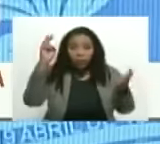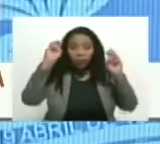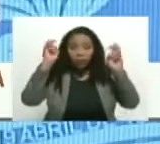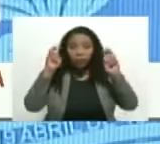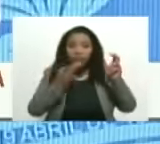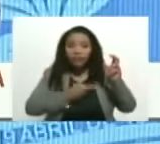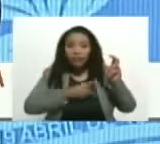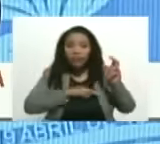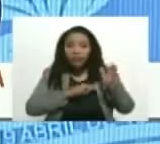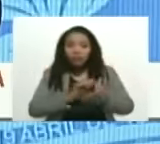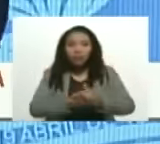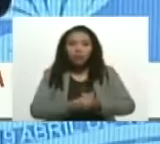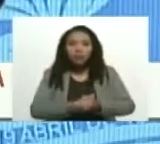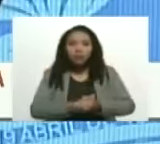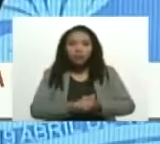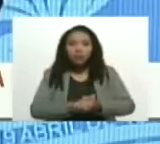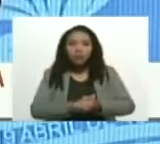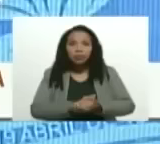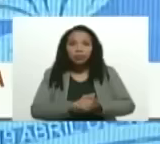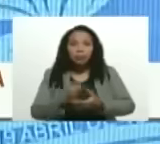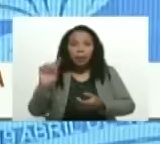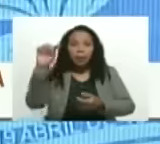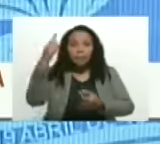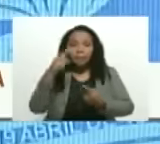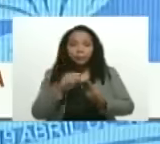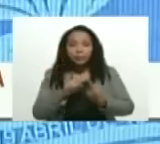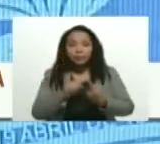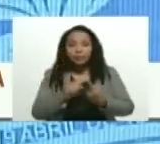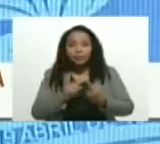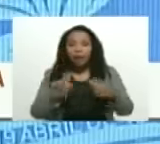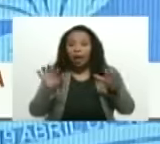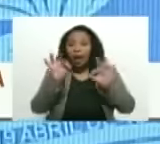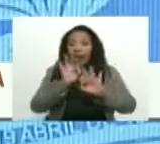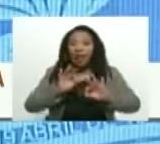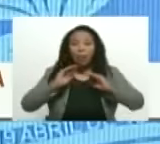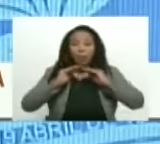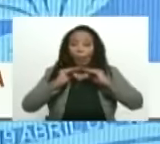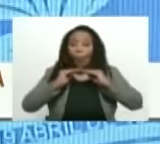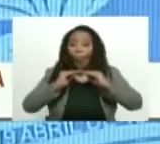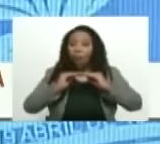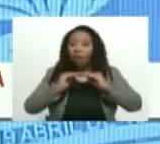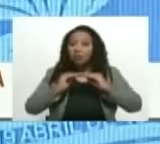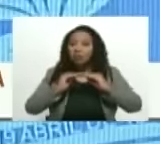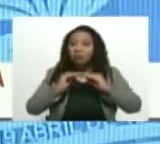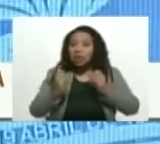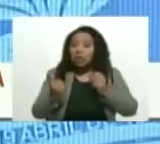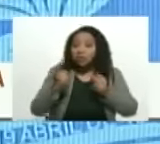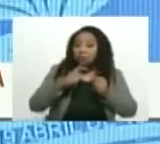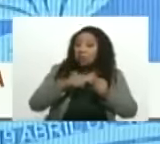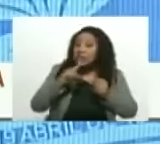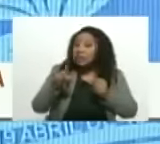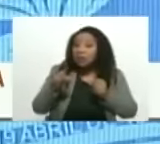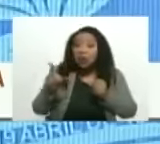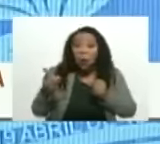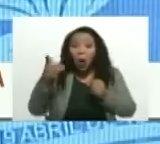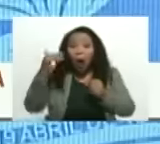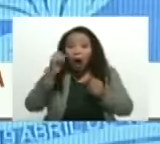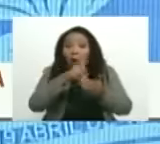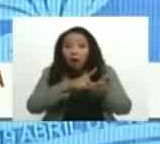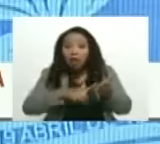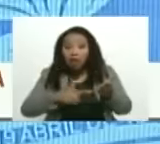tercer elemento del fraude. El primero, nadie sabía si estaba registrado o no y dónde votaba. El